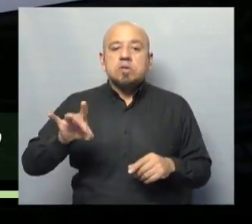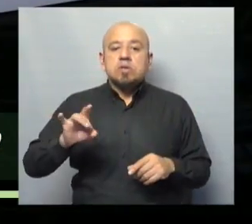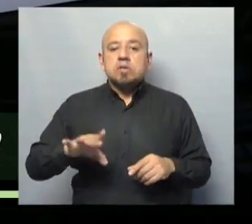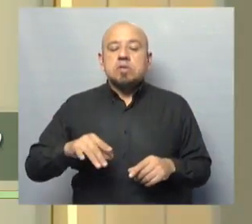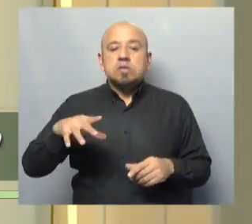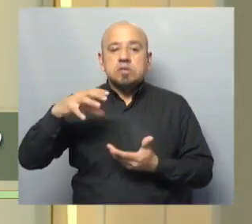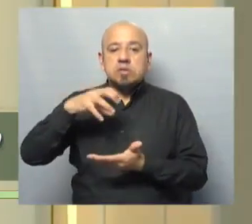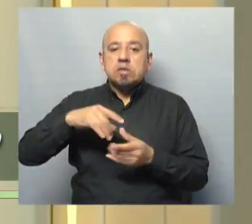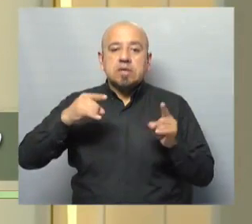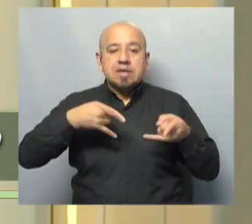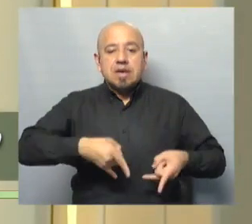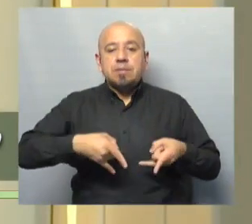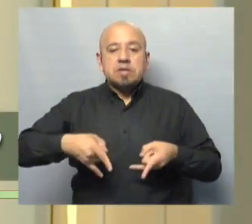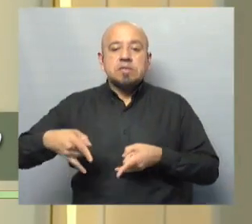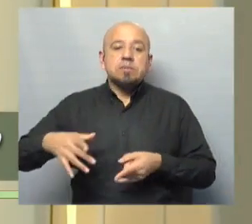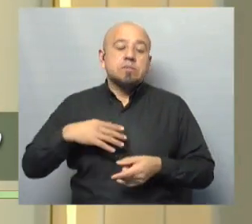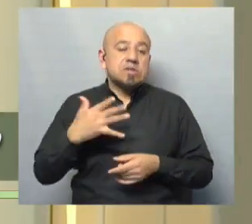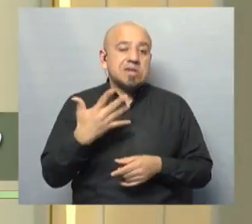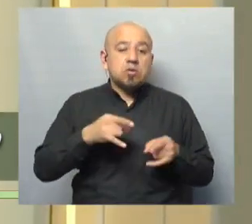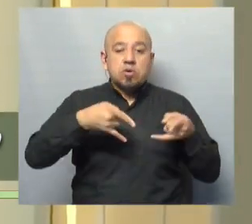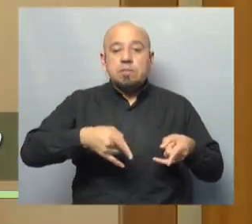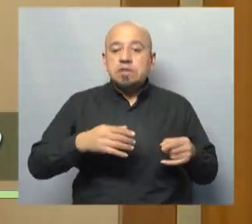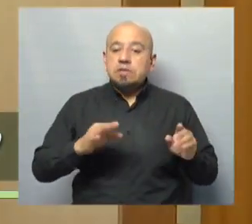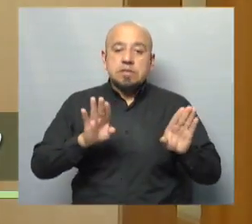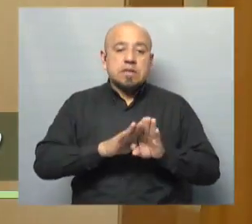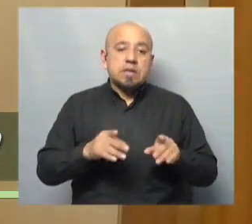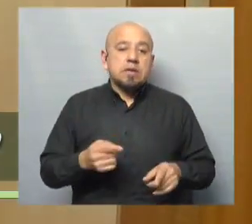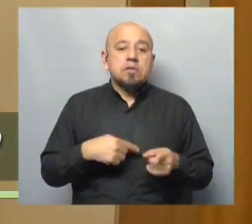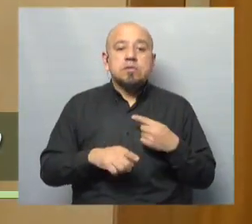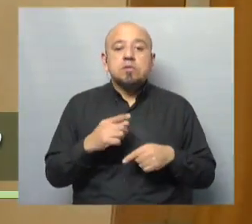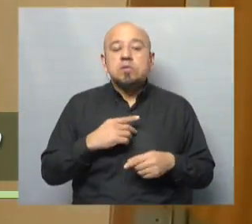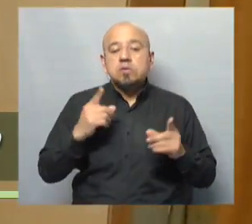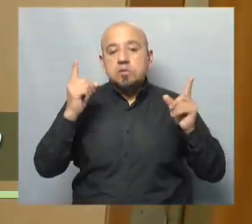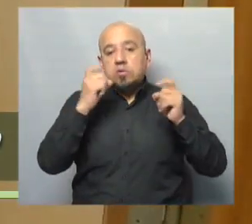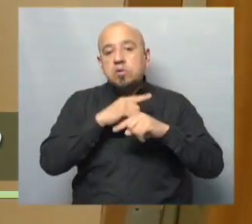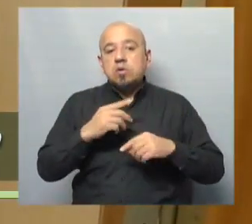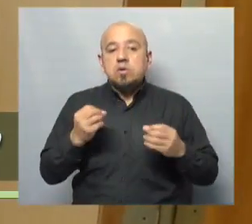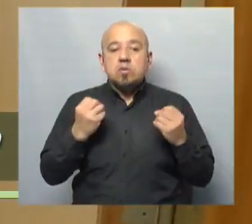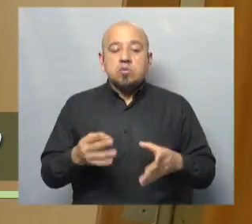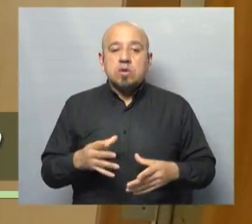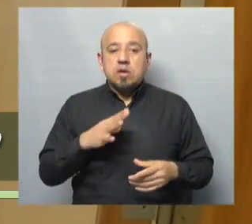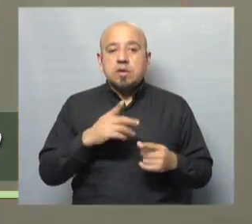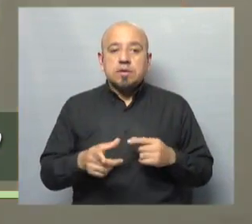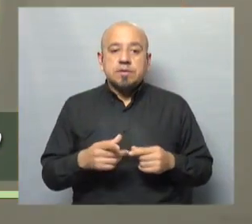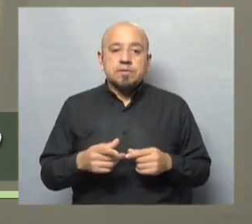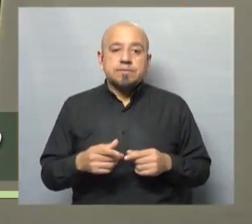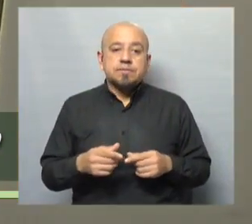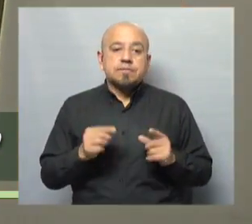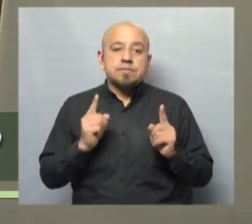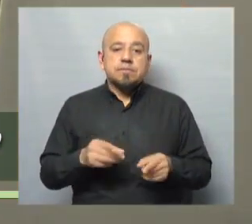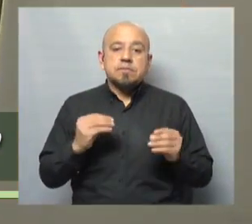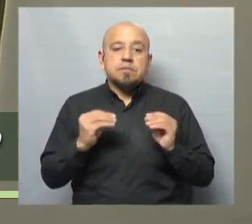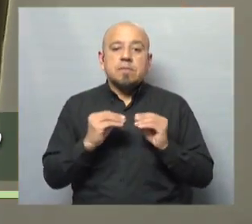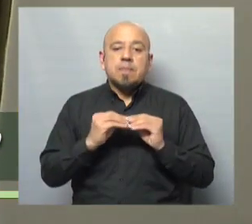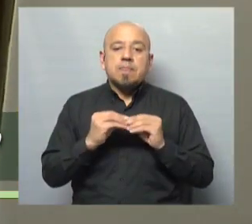camas para que haya una atención de calidad a los usuarios que estén con las dificultades que esto trae porque se genera también los compañeros